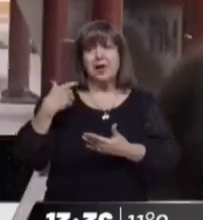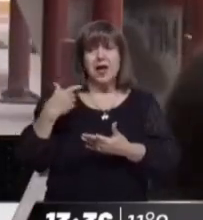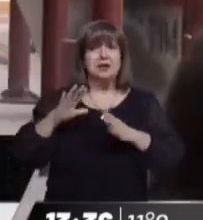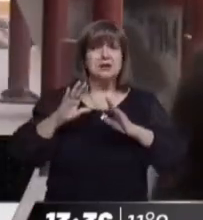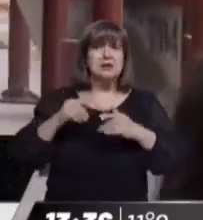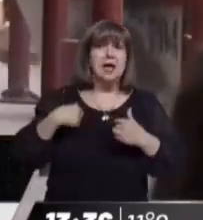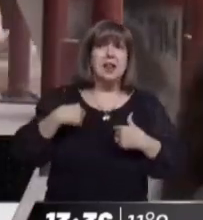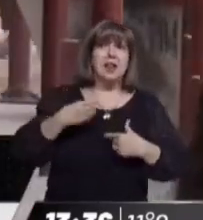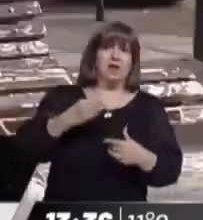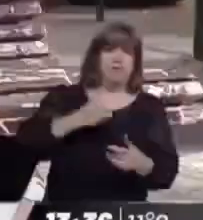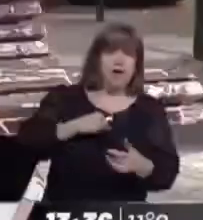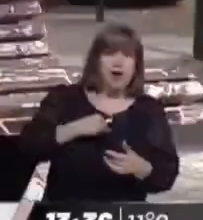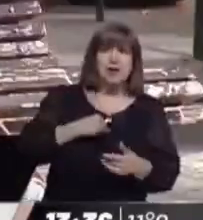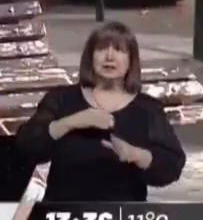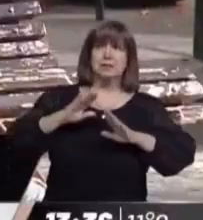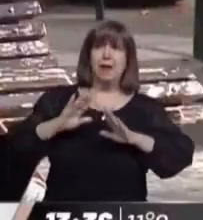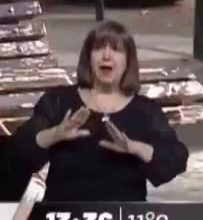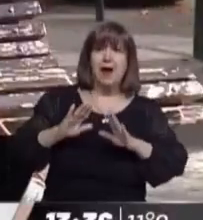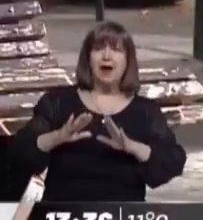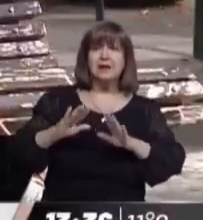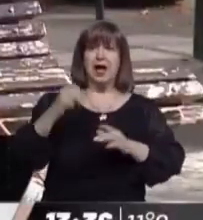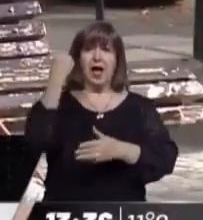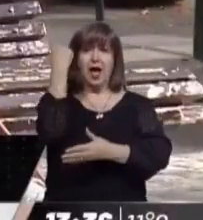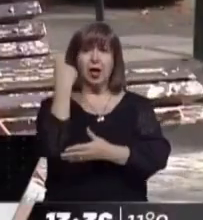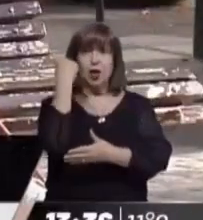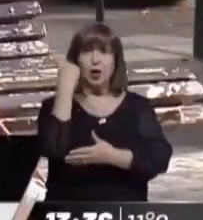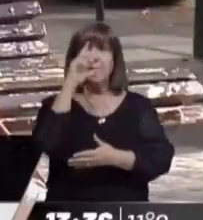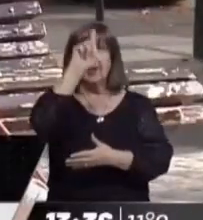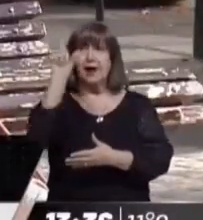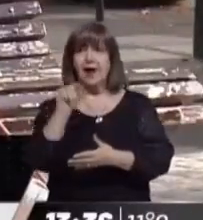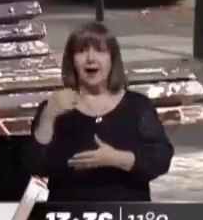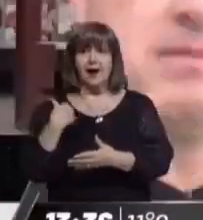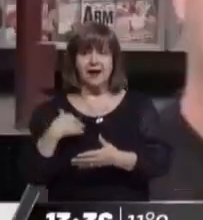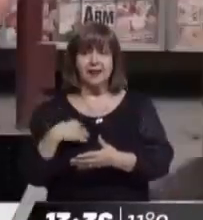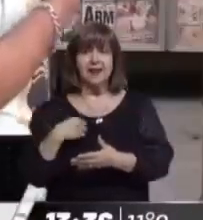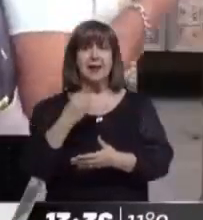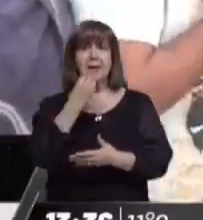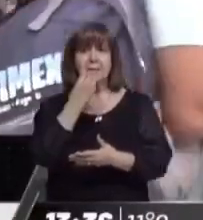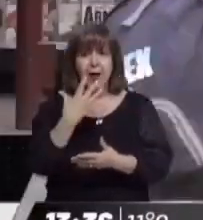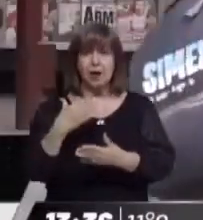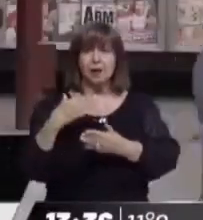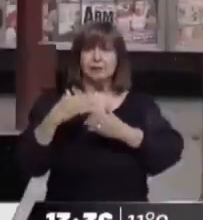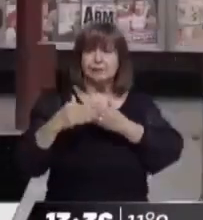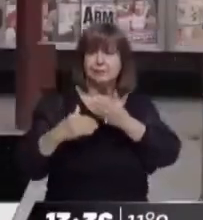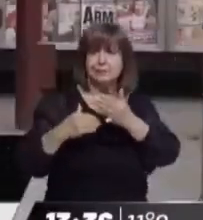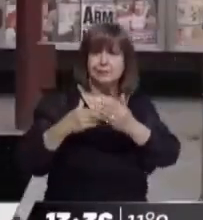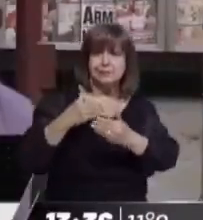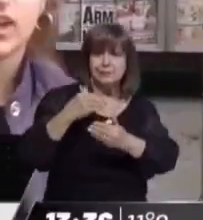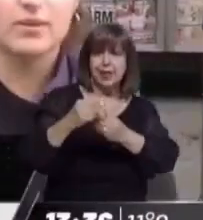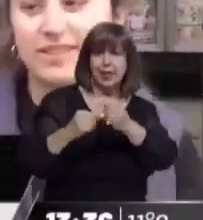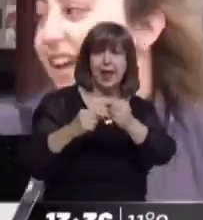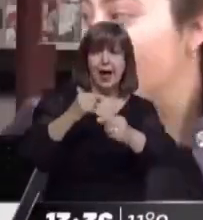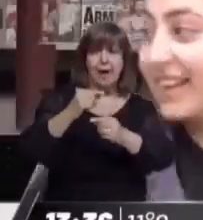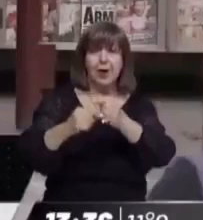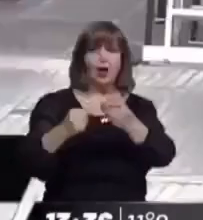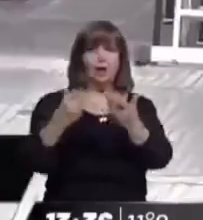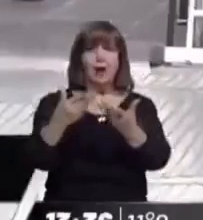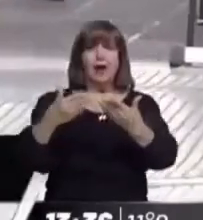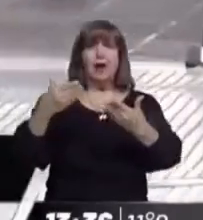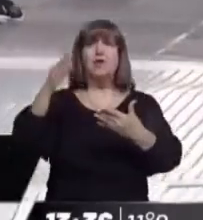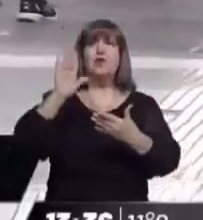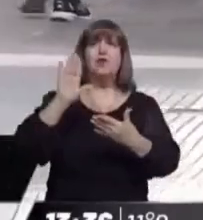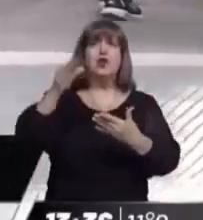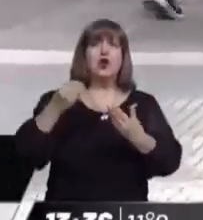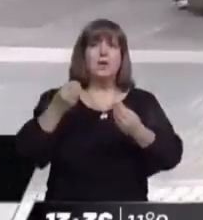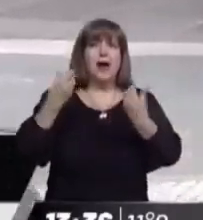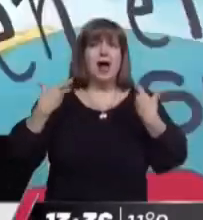esperanzada de de que bueno se ordene la economía y este empiece a ser un país día a día más normal Así que la verdad que